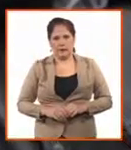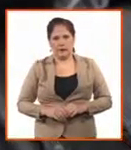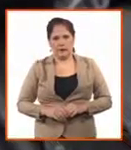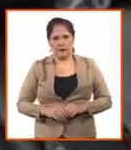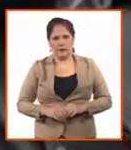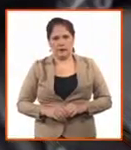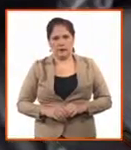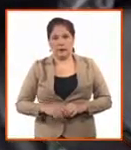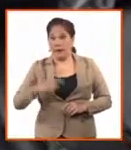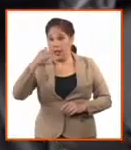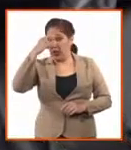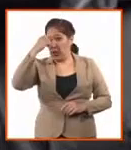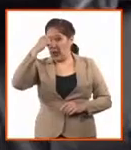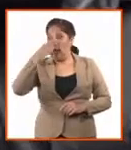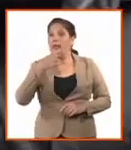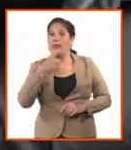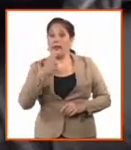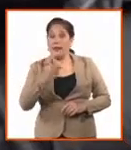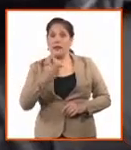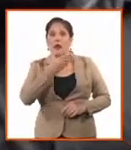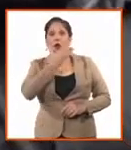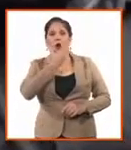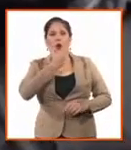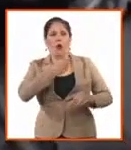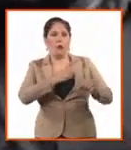¿Qué debe caracterizar a un joven comunista?